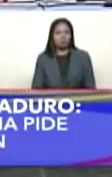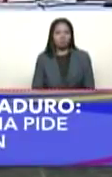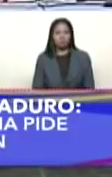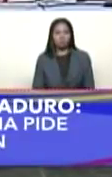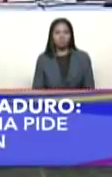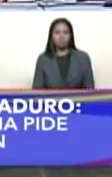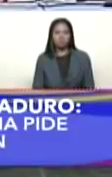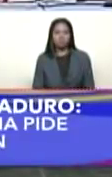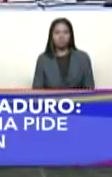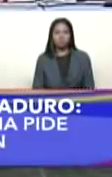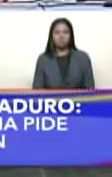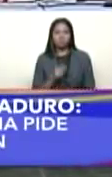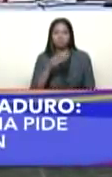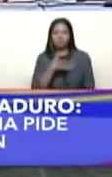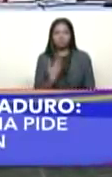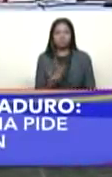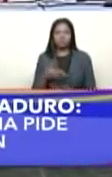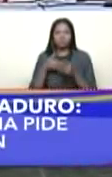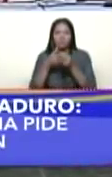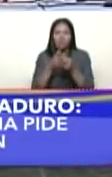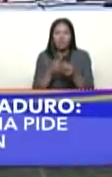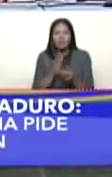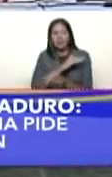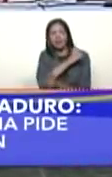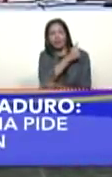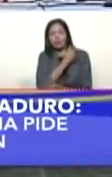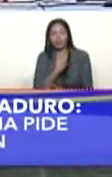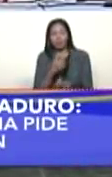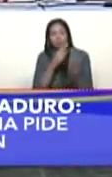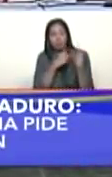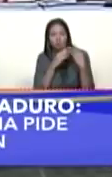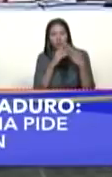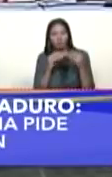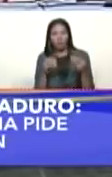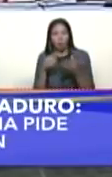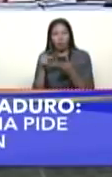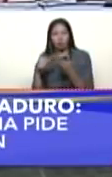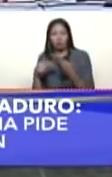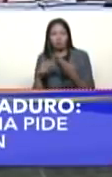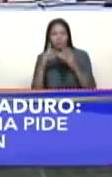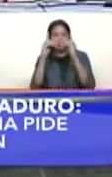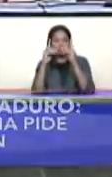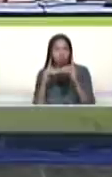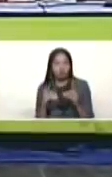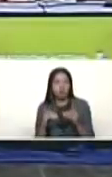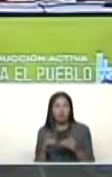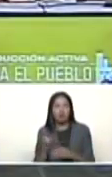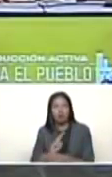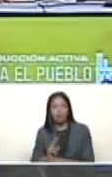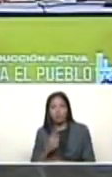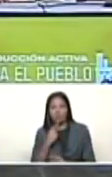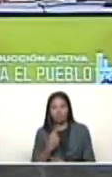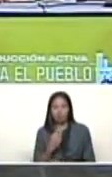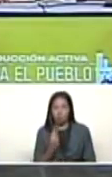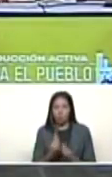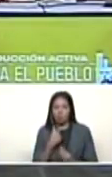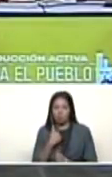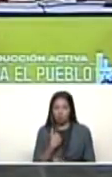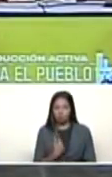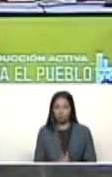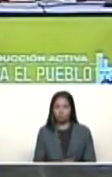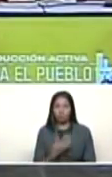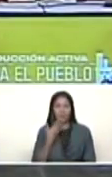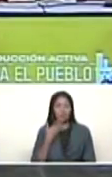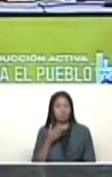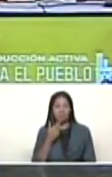¿Verdad? Si tú quieres ser jefe y líder, tienes que asumir las consecuencias de tus decisiones y actos. Y decir, como digo yo,